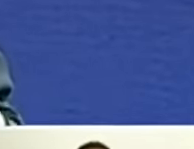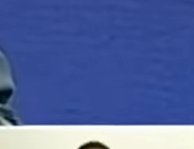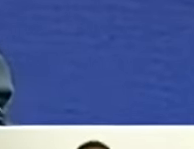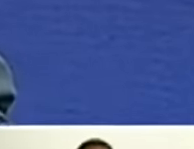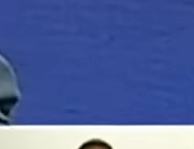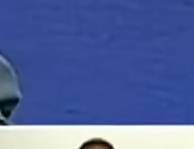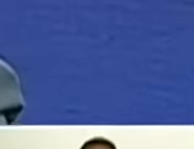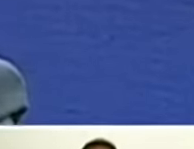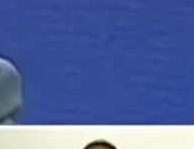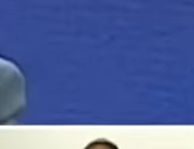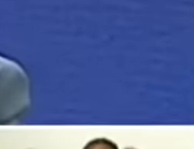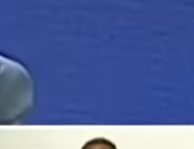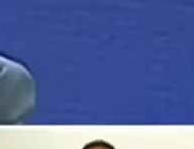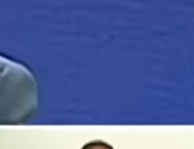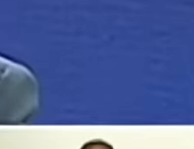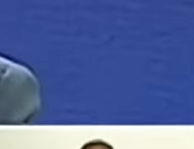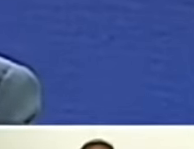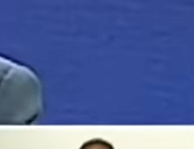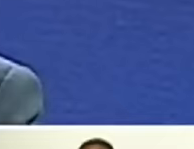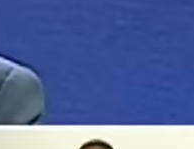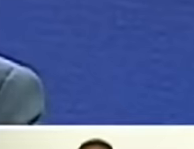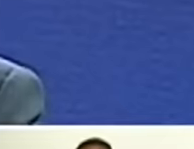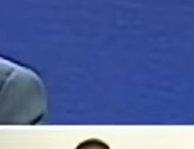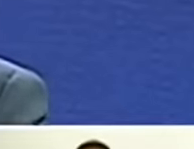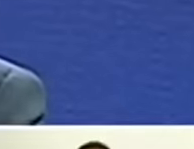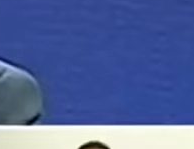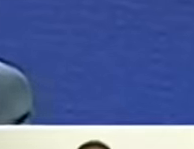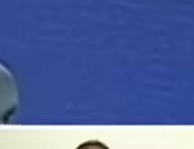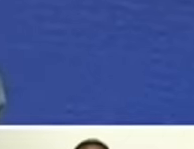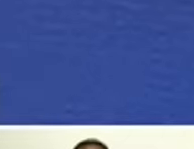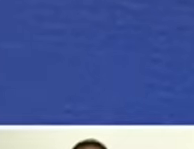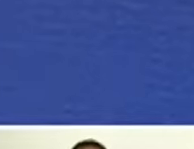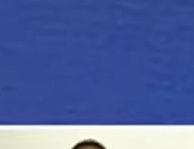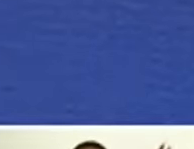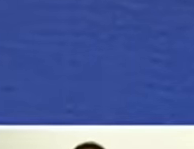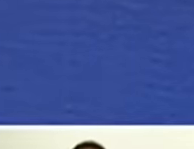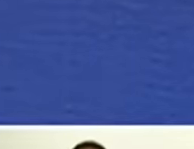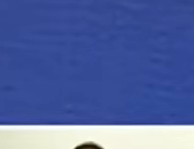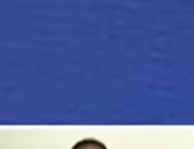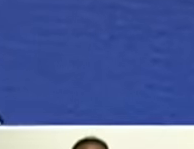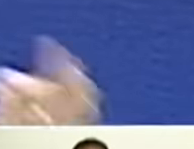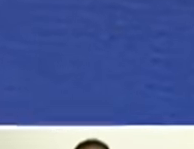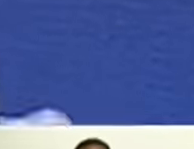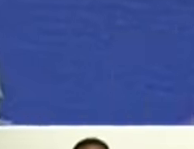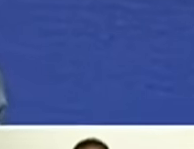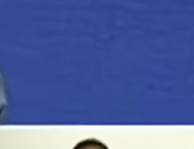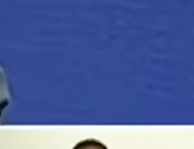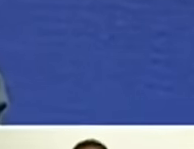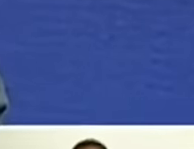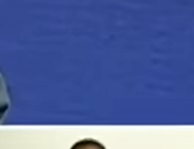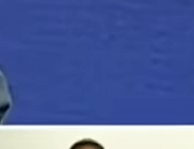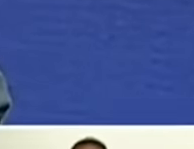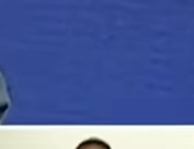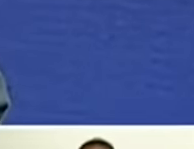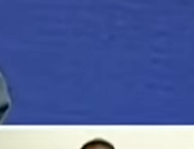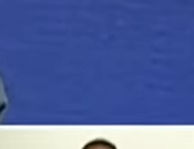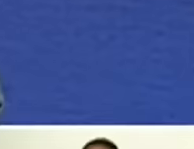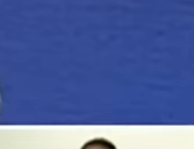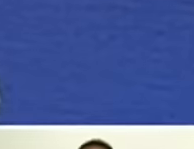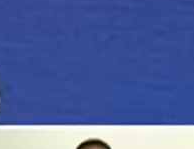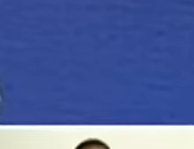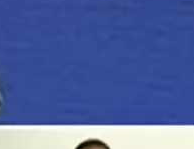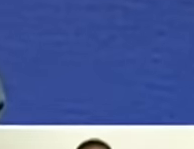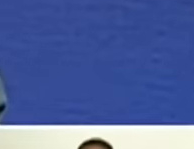dos estados estemos de acuerdo en ir a la Corte Internacional de Justicia. Y Venezuela ni en una ni en otra